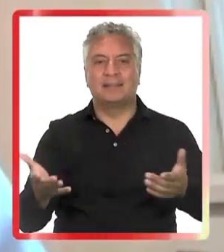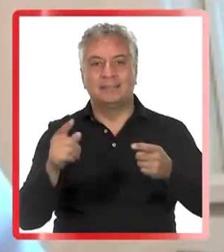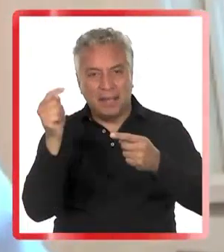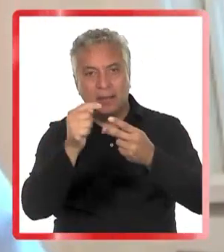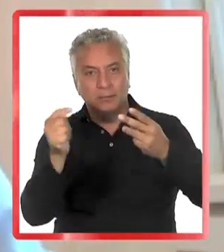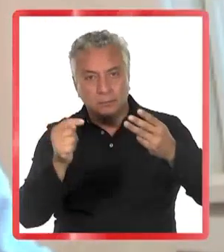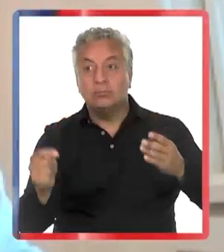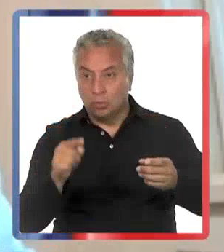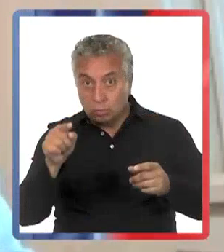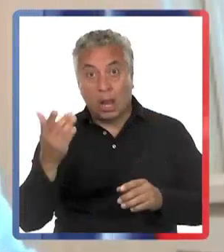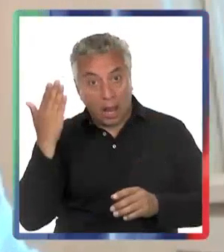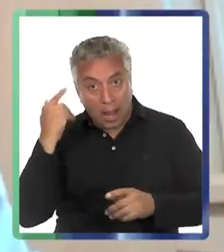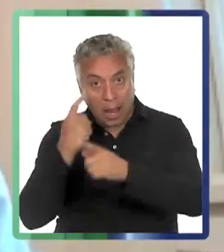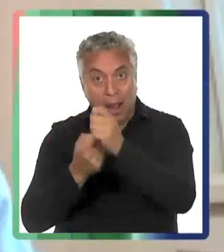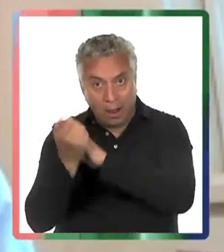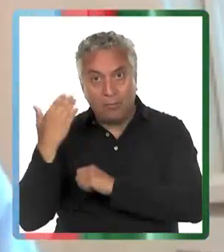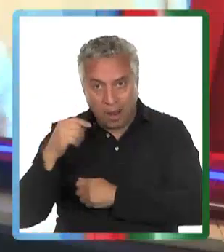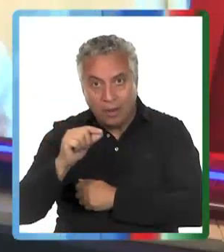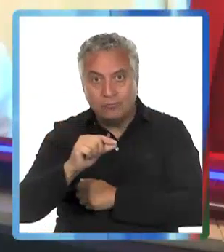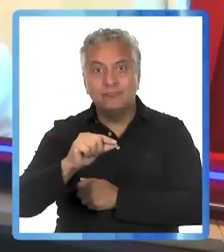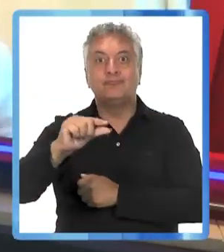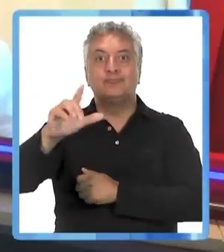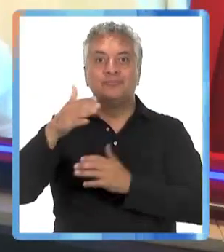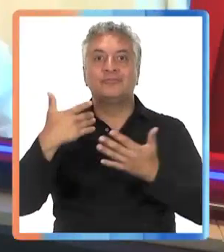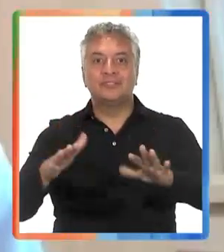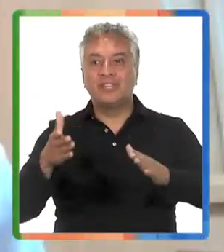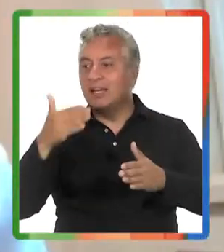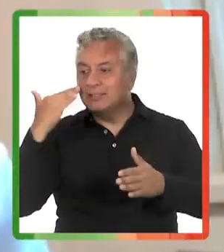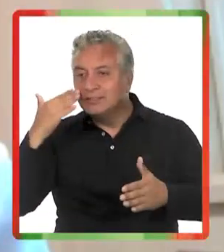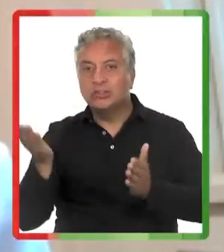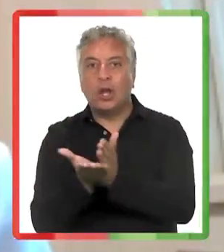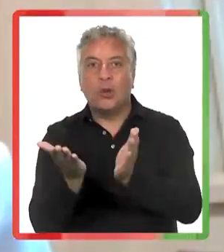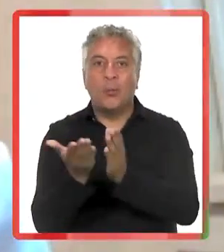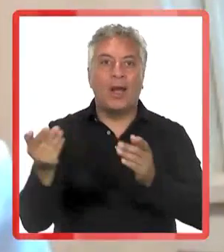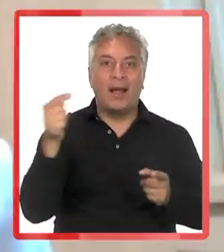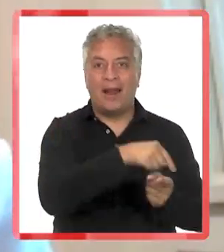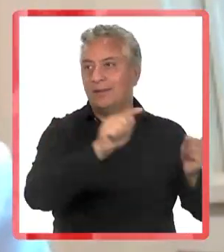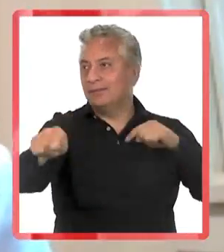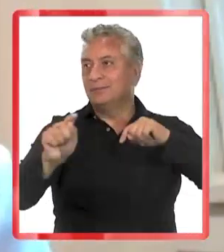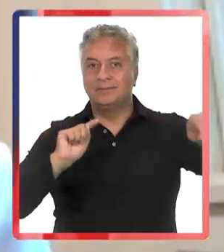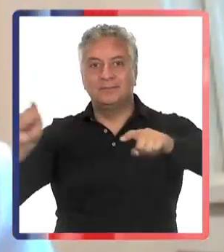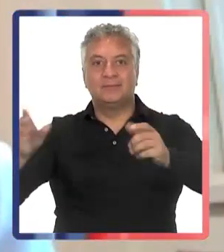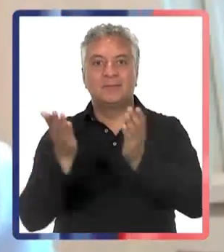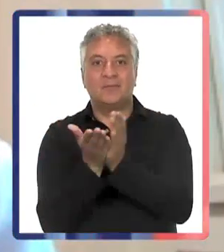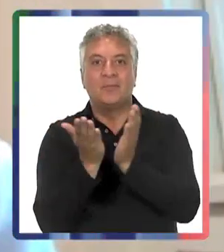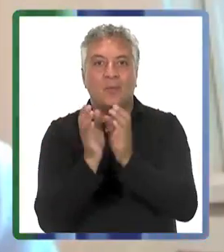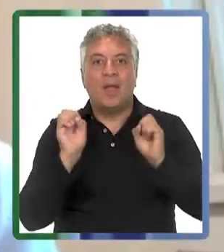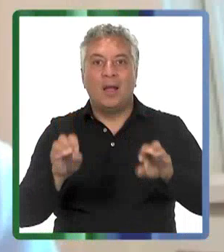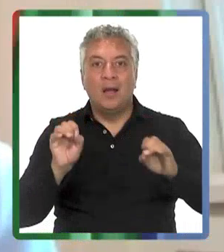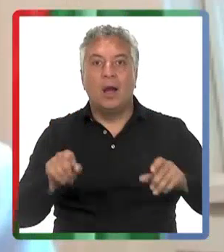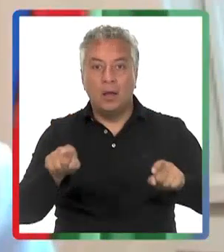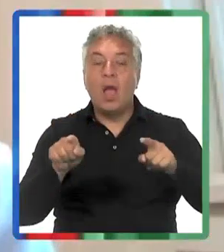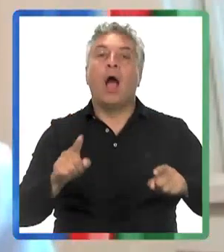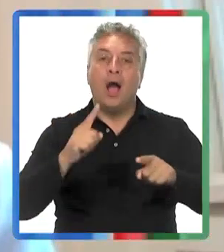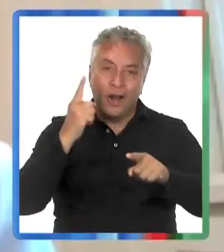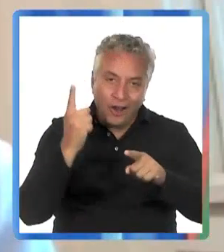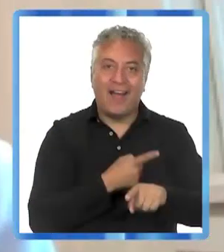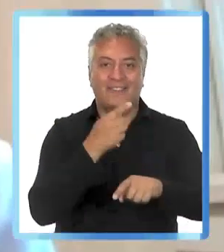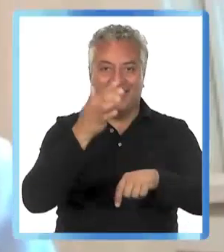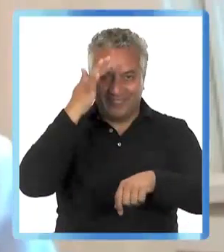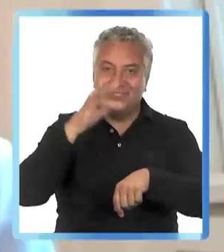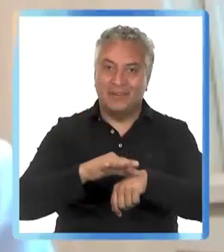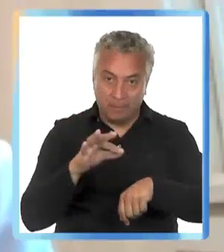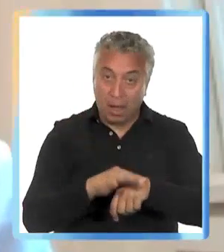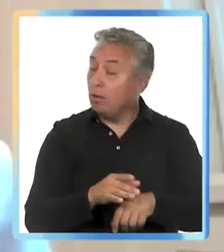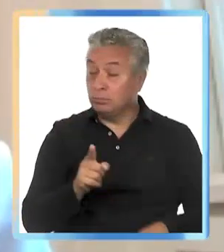sincicial, adenovirus, etcétera, eso ya lo vimos aparecer el año pasado, sobre todo con el retorno a la presencialidad de los niños a sus actividades educacionales.